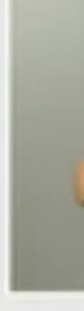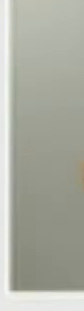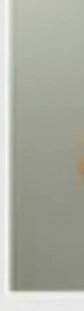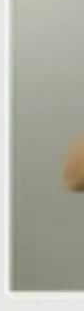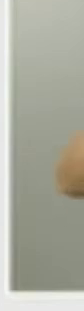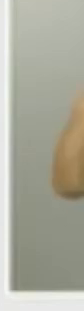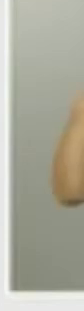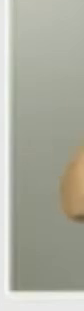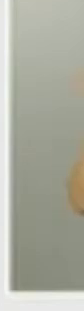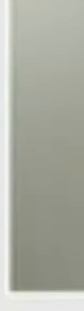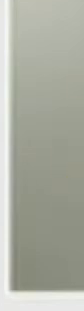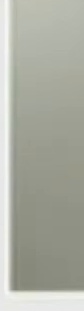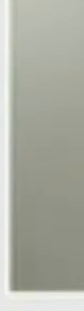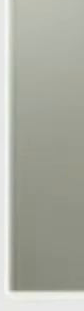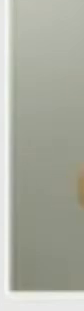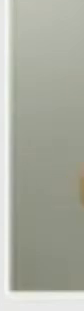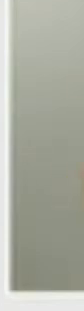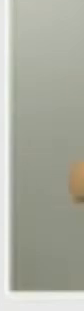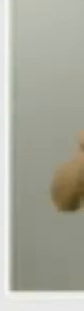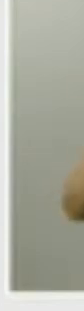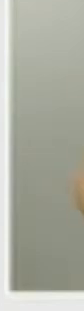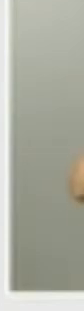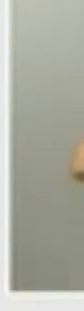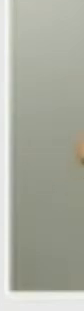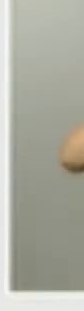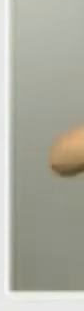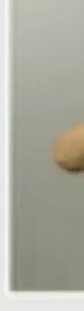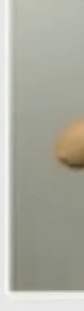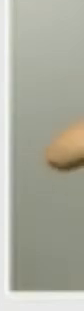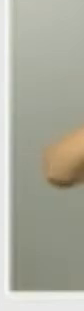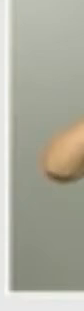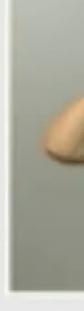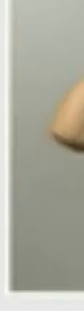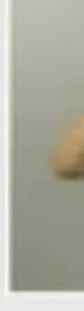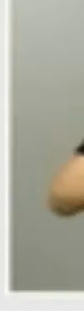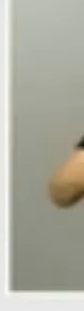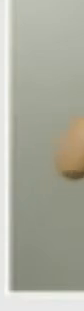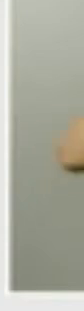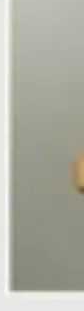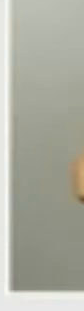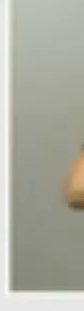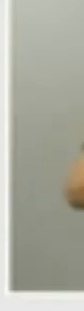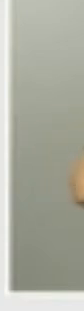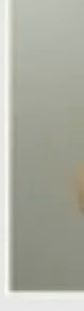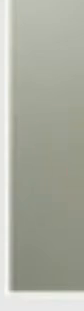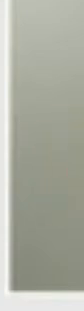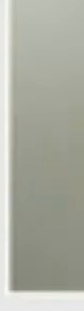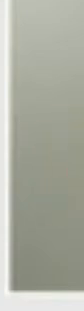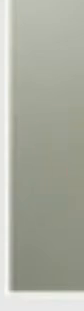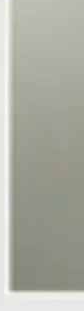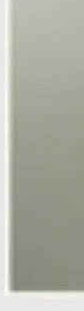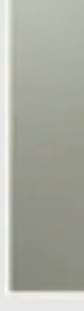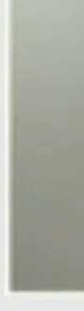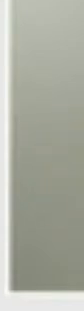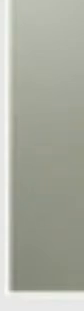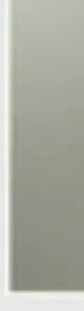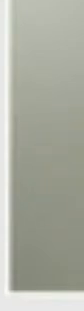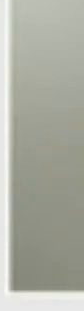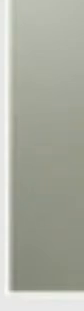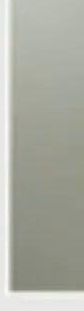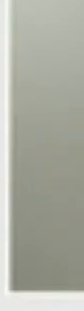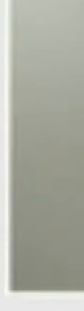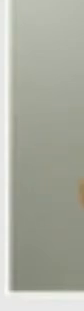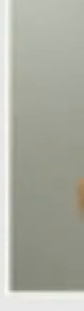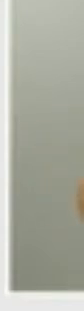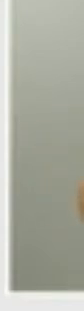ese gráfico. Hay un problema de desigualdad, pero ahí tampoco nuestra situación es tan dispar. En la siguiente transparencia es donde